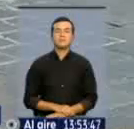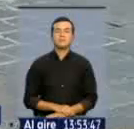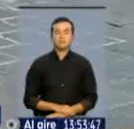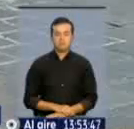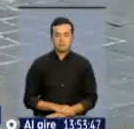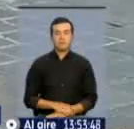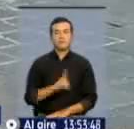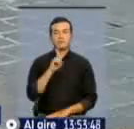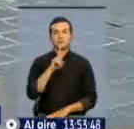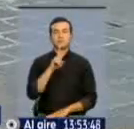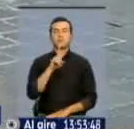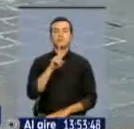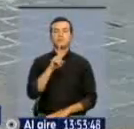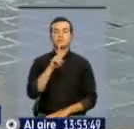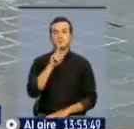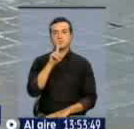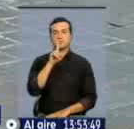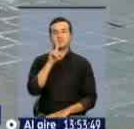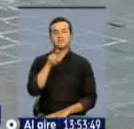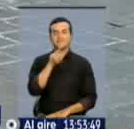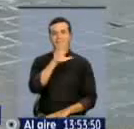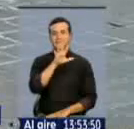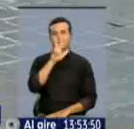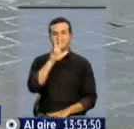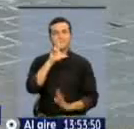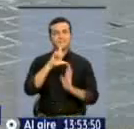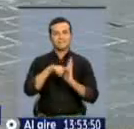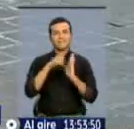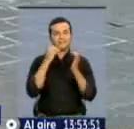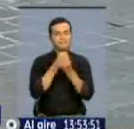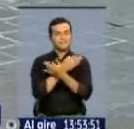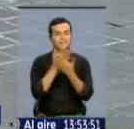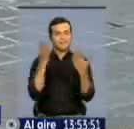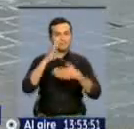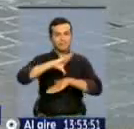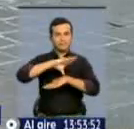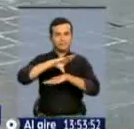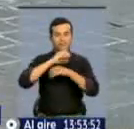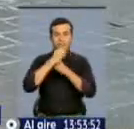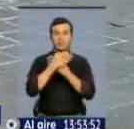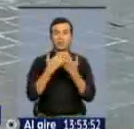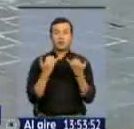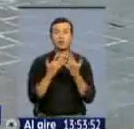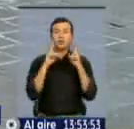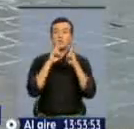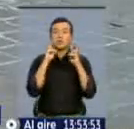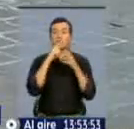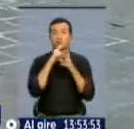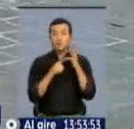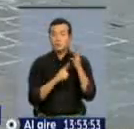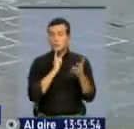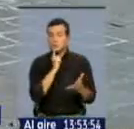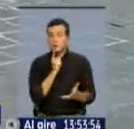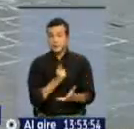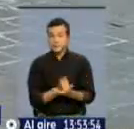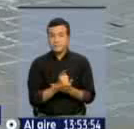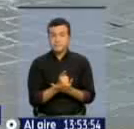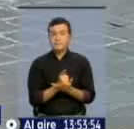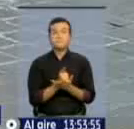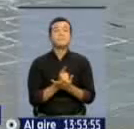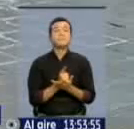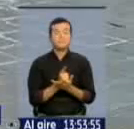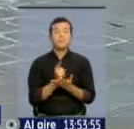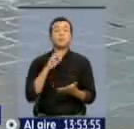Una de la tarde con 53 minutos, información en vivo que la emitimos desde el Palacio de Gobierno. Y en este contexto, amigos televidentes, les contamos que